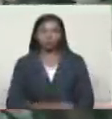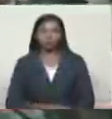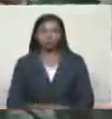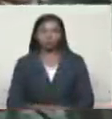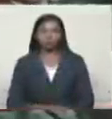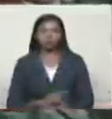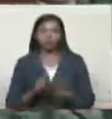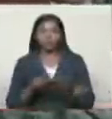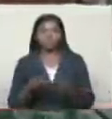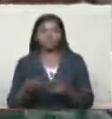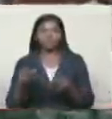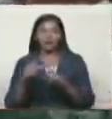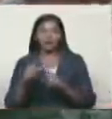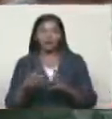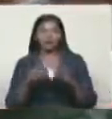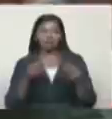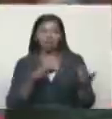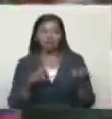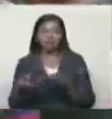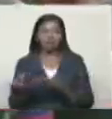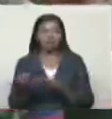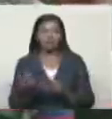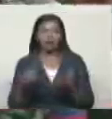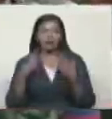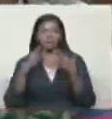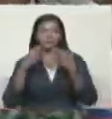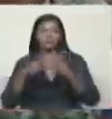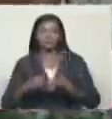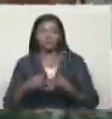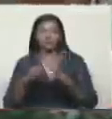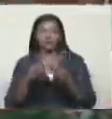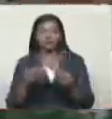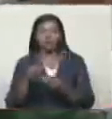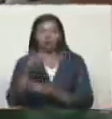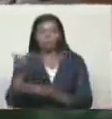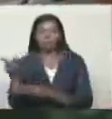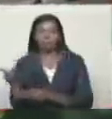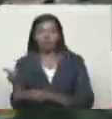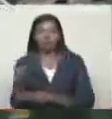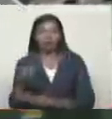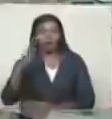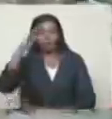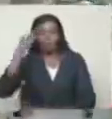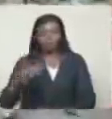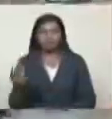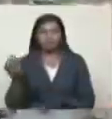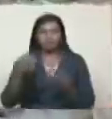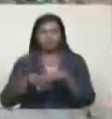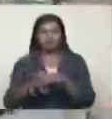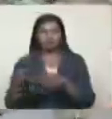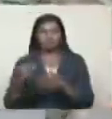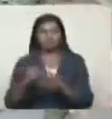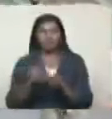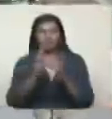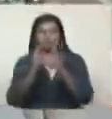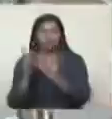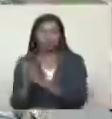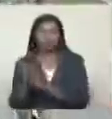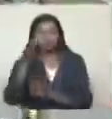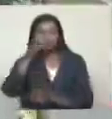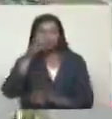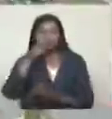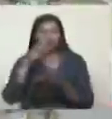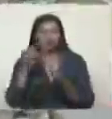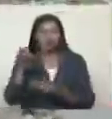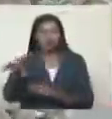más cordial palabras de bienvenida a la imposición de condecoraciones al personal militar e integrantes de organismos de seguridad del Estado